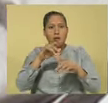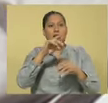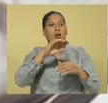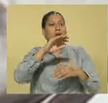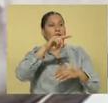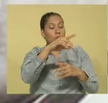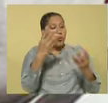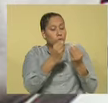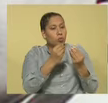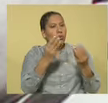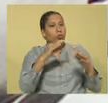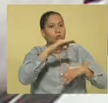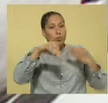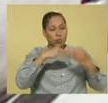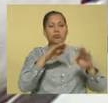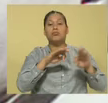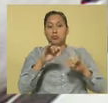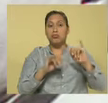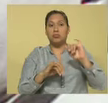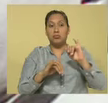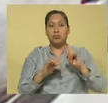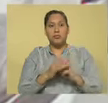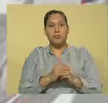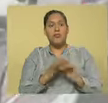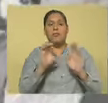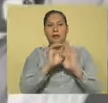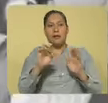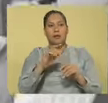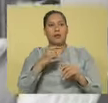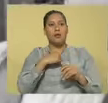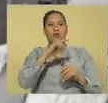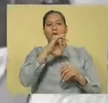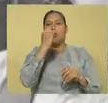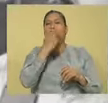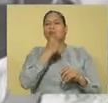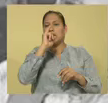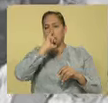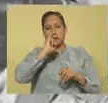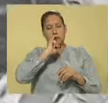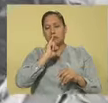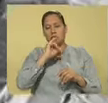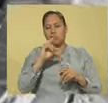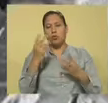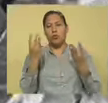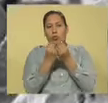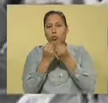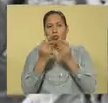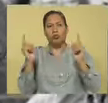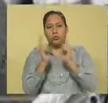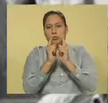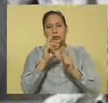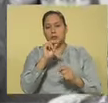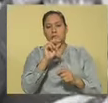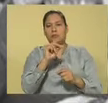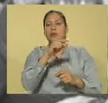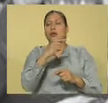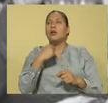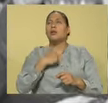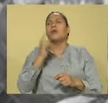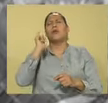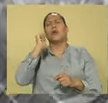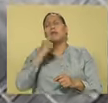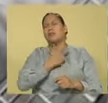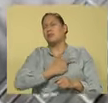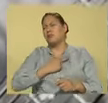todos trabajaste. Sí, casi. Bueno, mira, no alcancé a Jorge Negrete. Yo no trabajé con Jorge Negrete. Y me hubiera